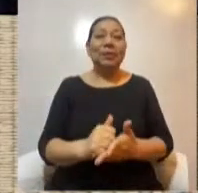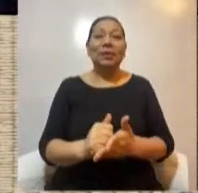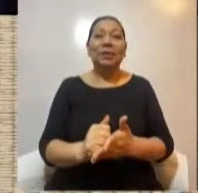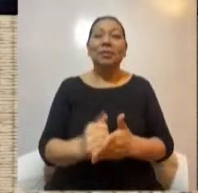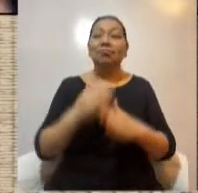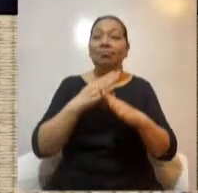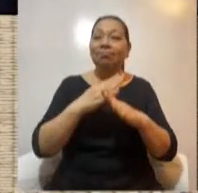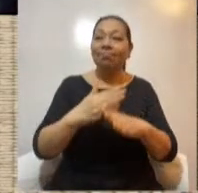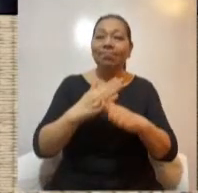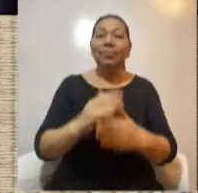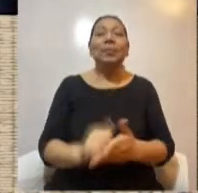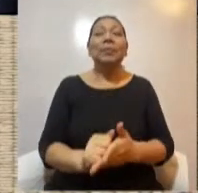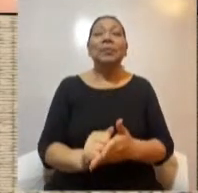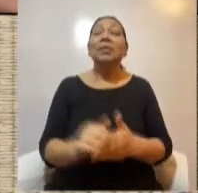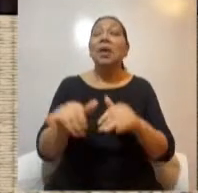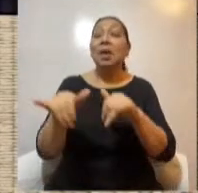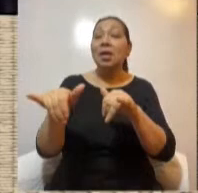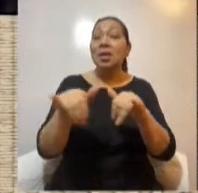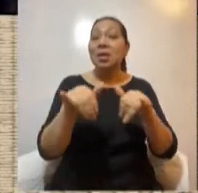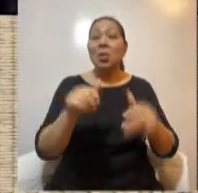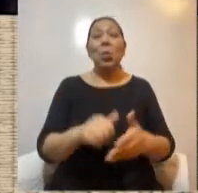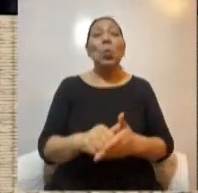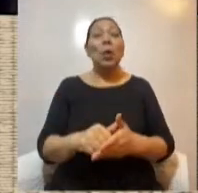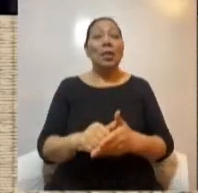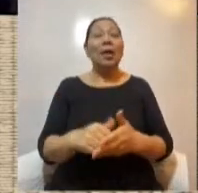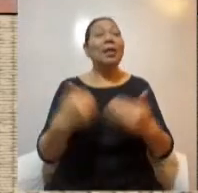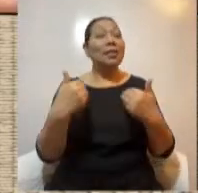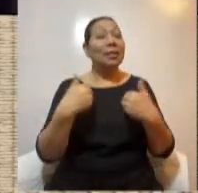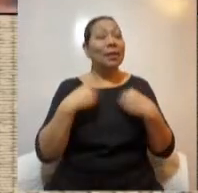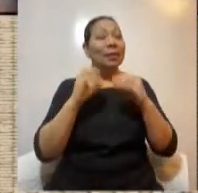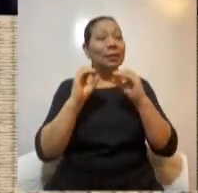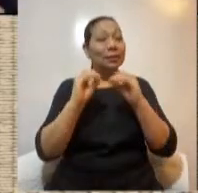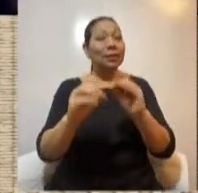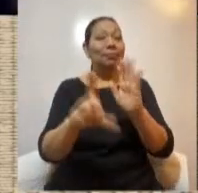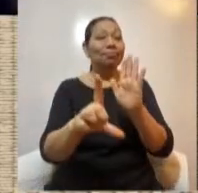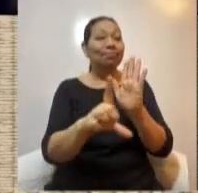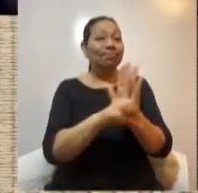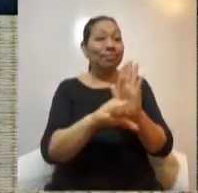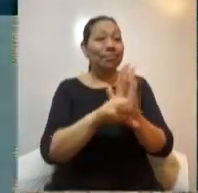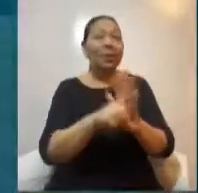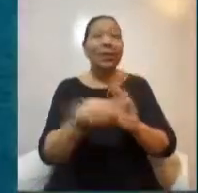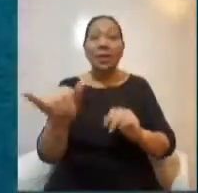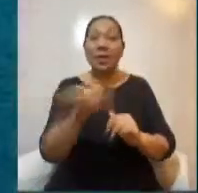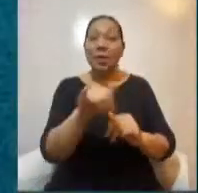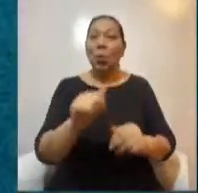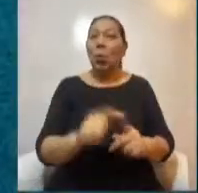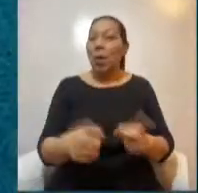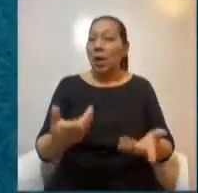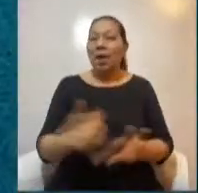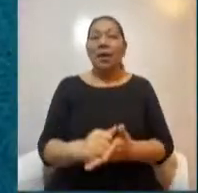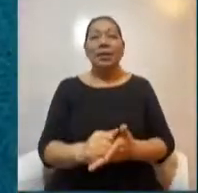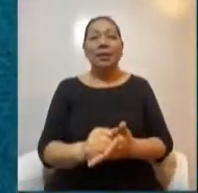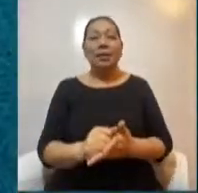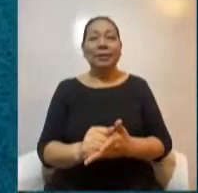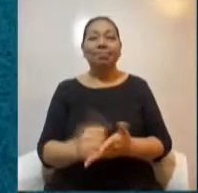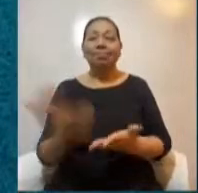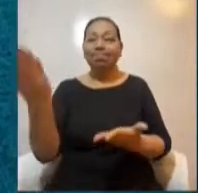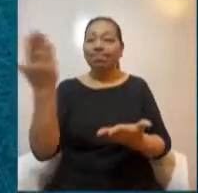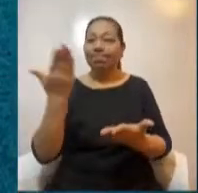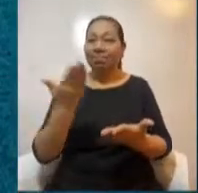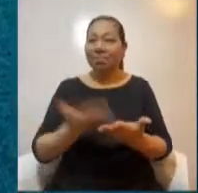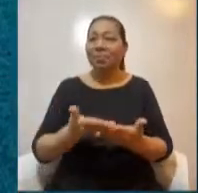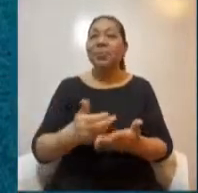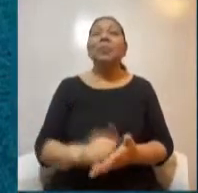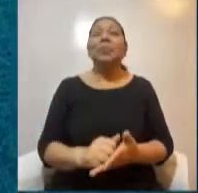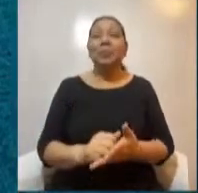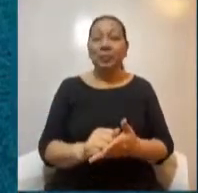criterios desproporcionados. A igual situación, tiene que dar un trato legislativo similar, ¿no? Similar situación, trato